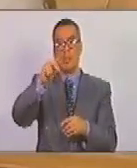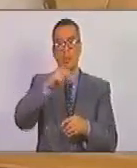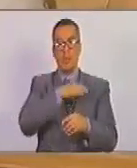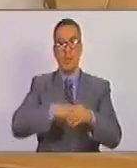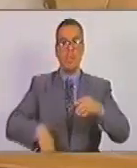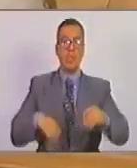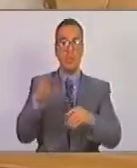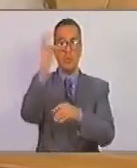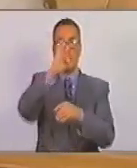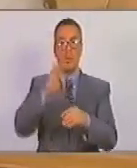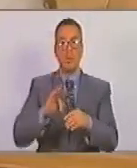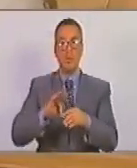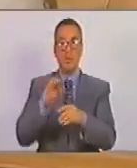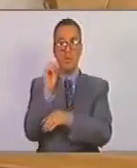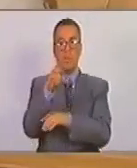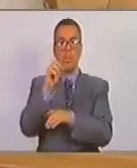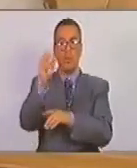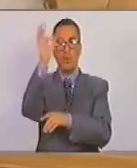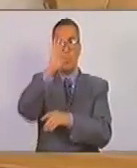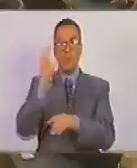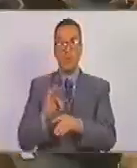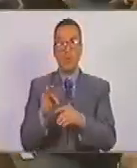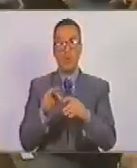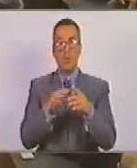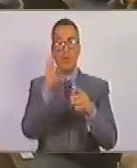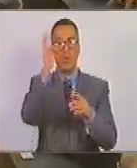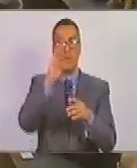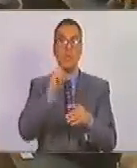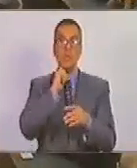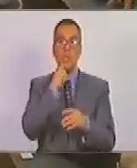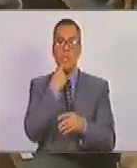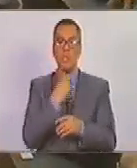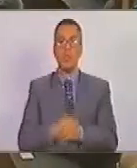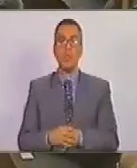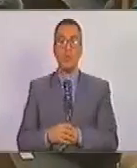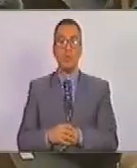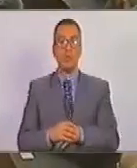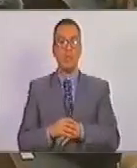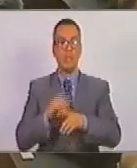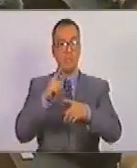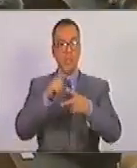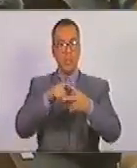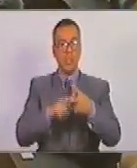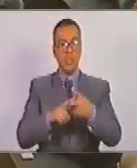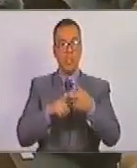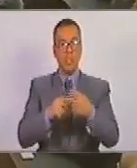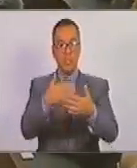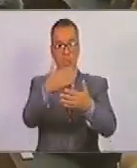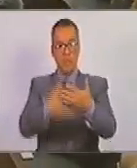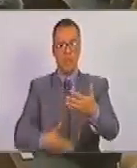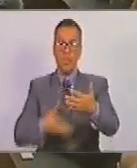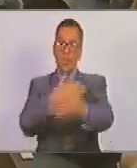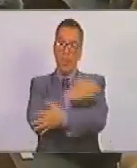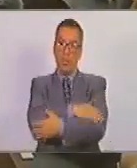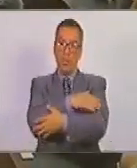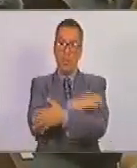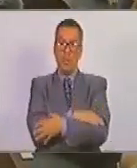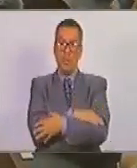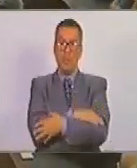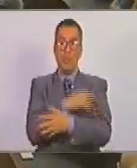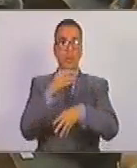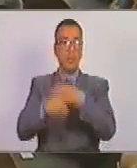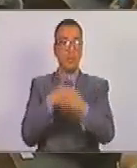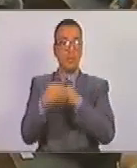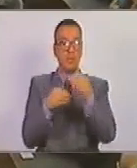Consejo de la Federación de la Asamblea Federal de la Federación de Rusia, mediante la cual remite carta de felicitaciones con